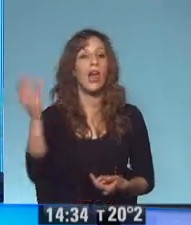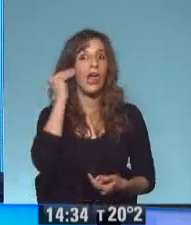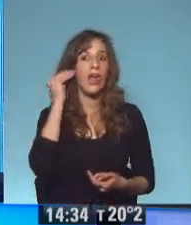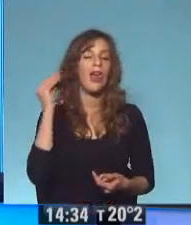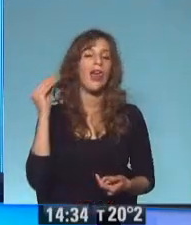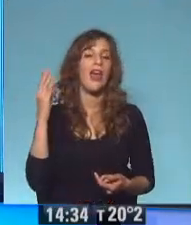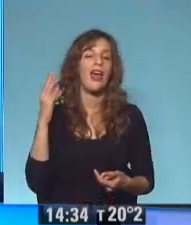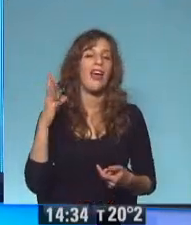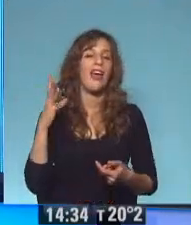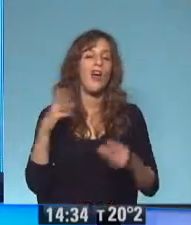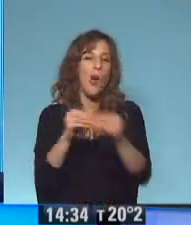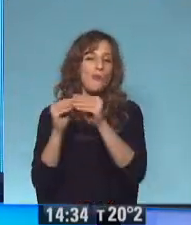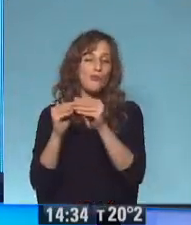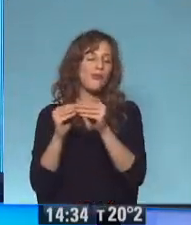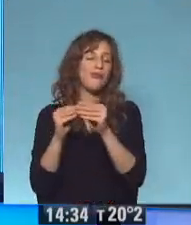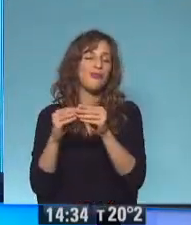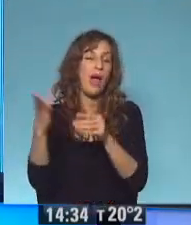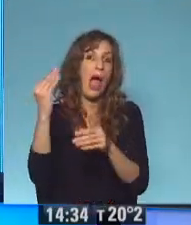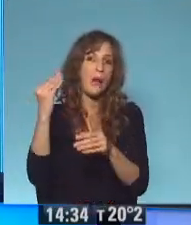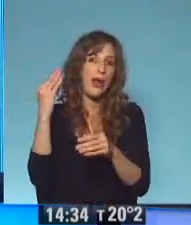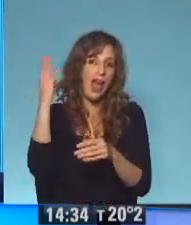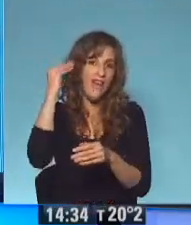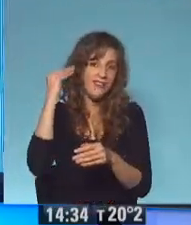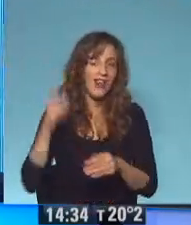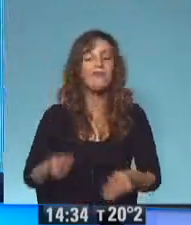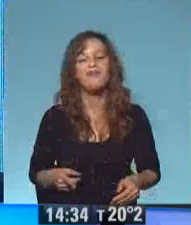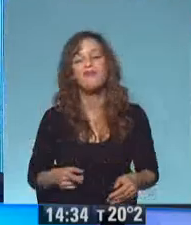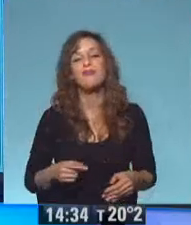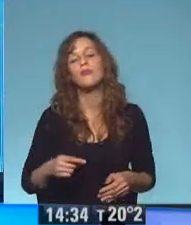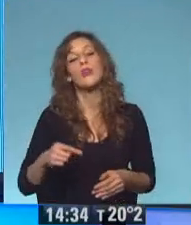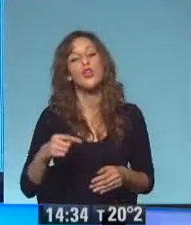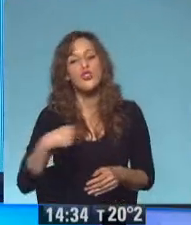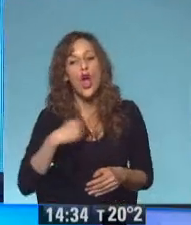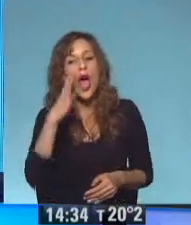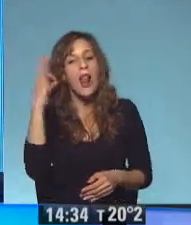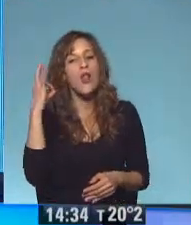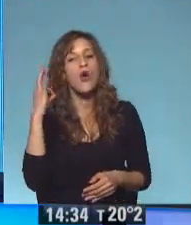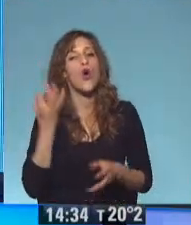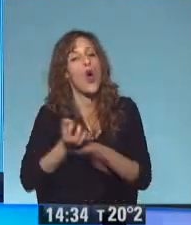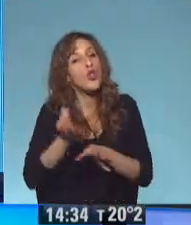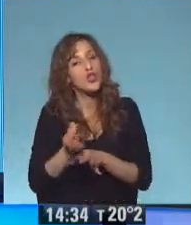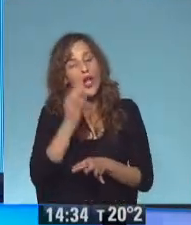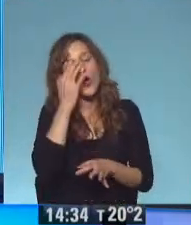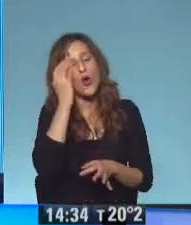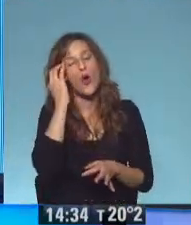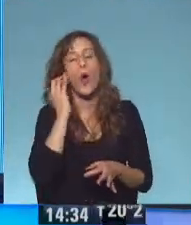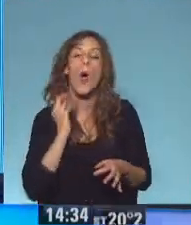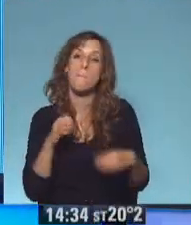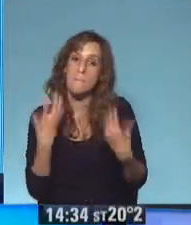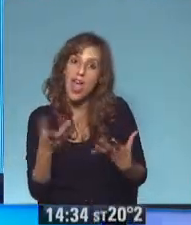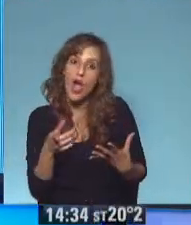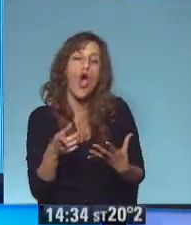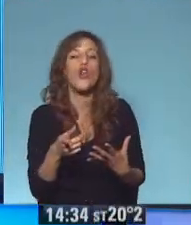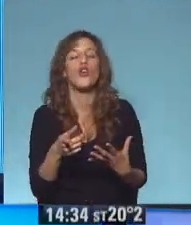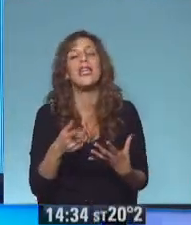acá. Me decía que lo manden los chicos. Sí, que sí. Lo manden. Ahora, una recomendación. que vayan a muchos lados. ¿Vieron que yo para llegar a los